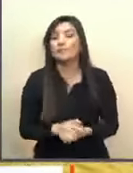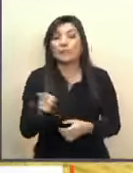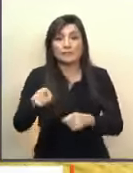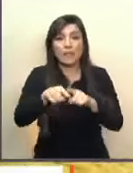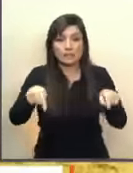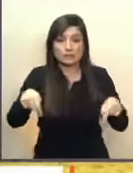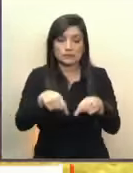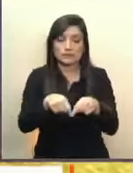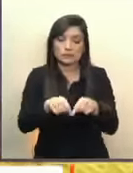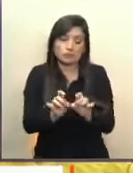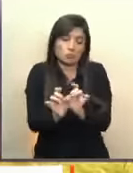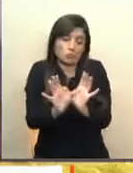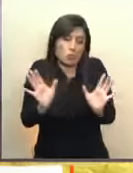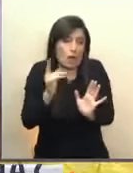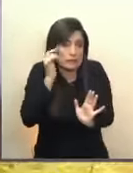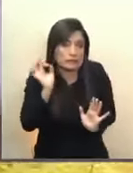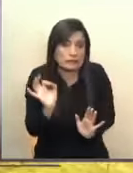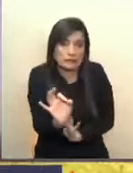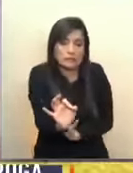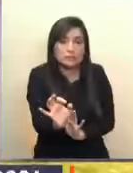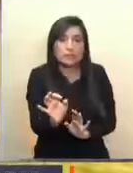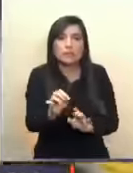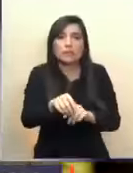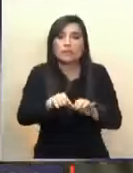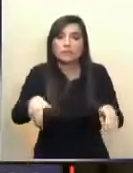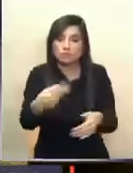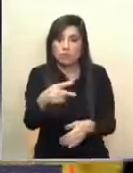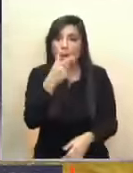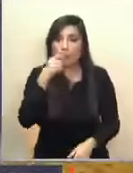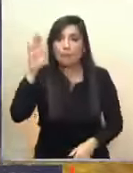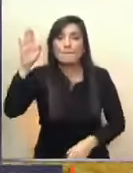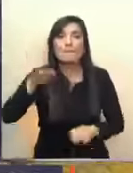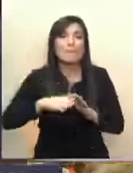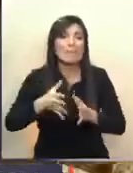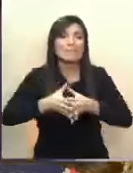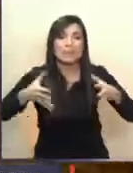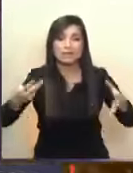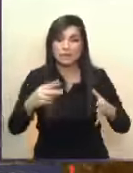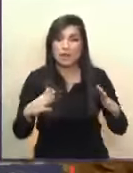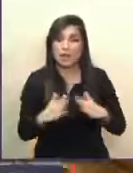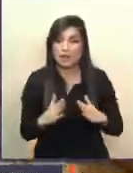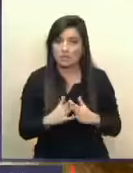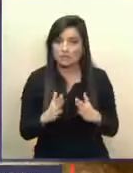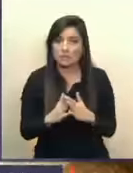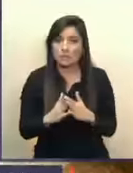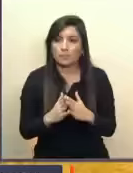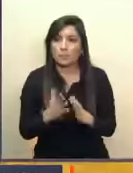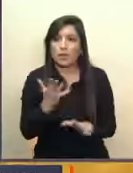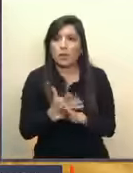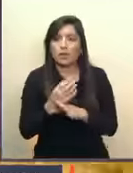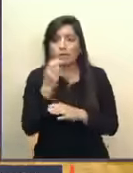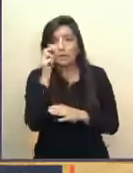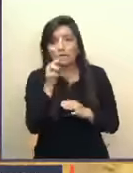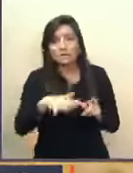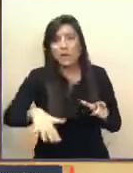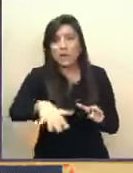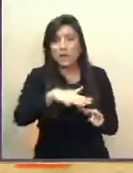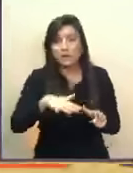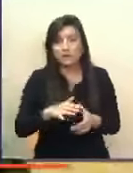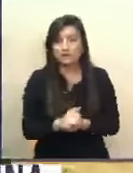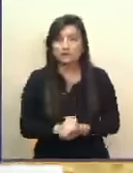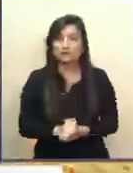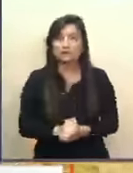supuestamente de Hitler, uno de los cuartos más grandes que tiene la casa, y queda. Tiene toda la vista al lago. Quique es guía de